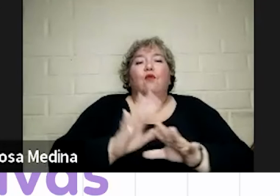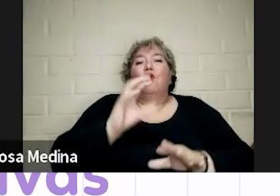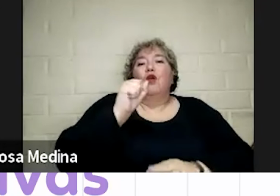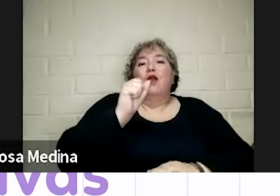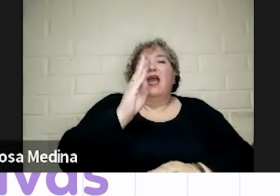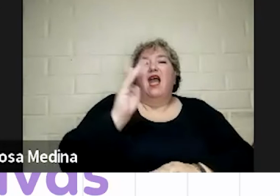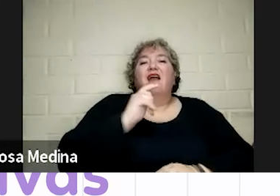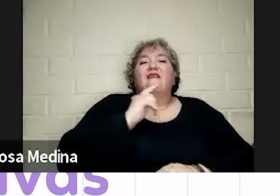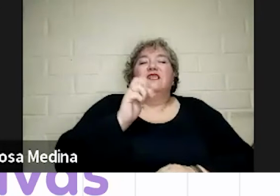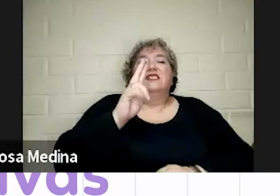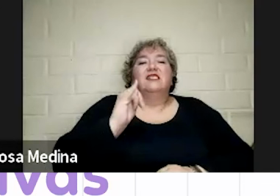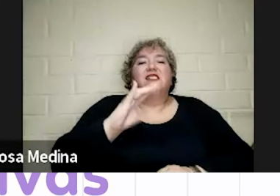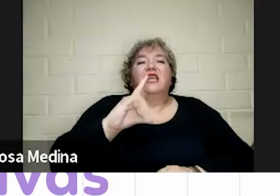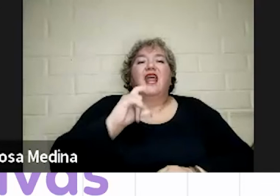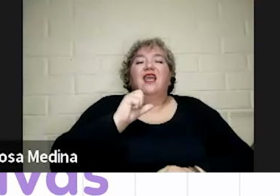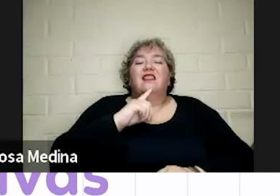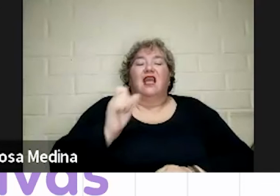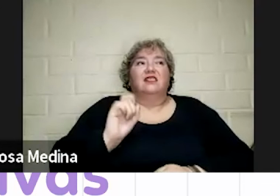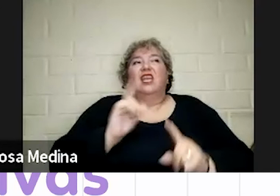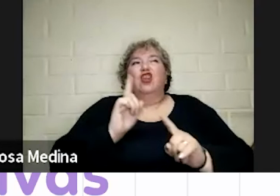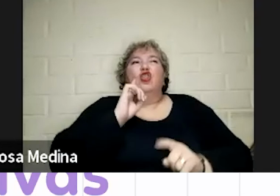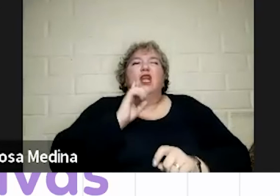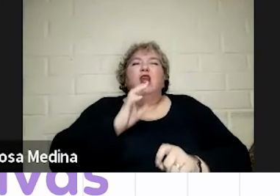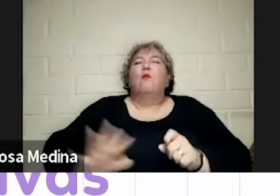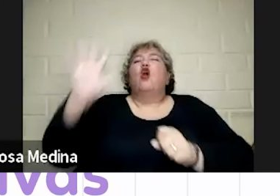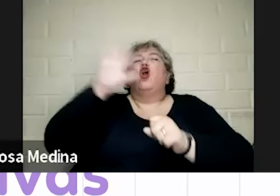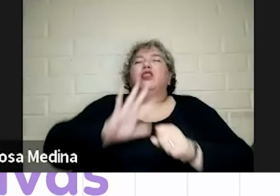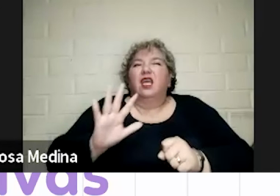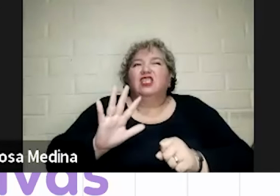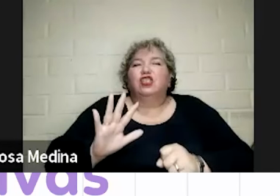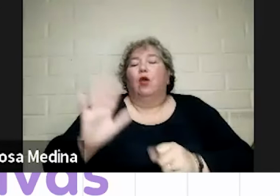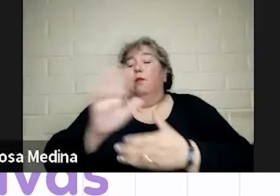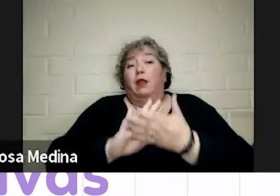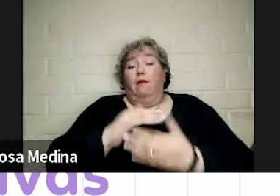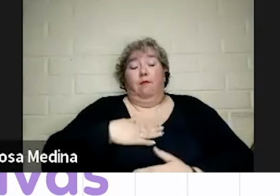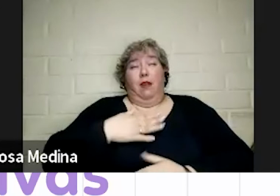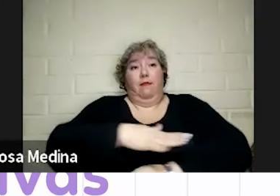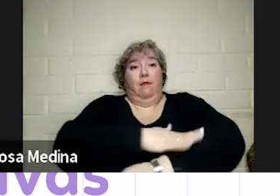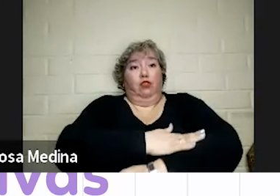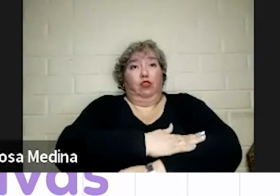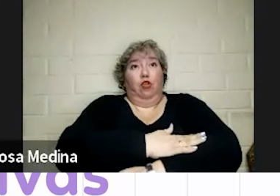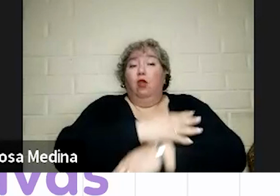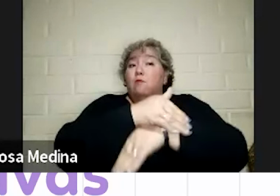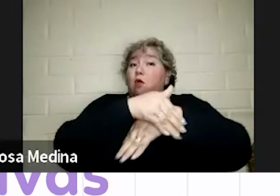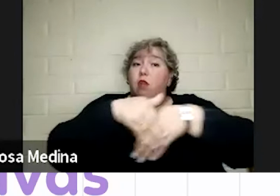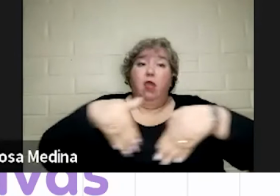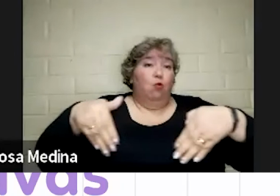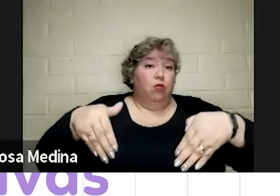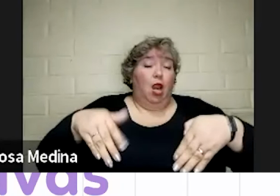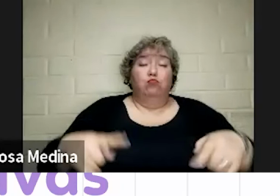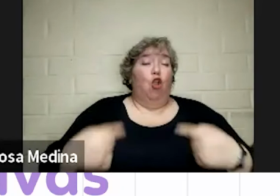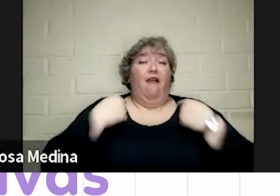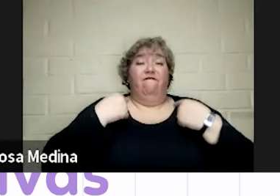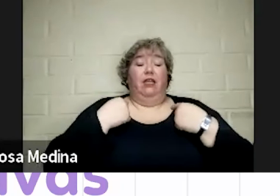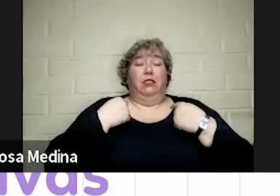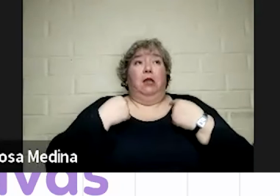tan contextualizadas y que están en contextos que son, para nuestras emociones, son neutrales, o sea, que no nos afectan directamente a